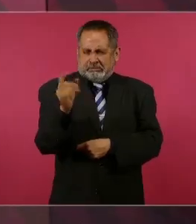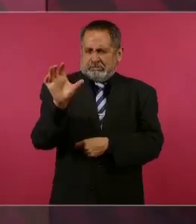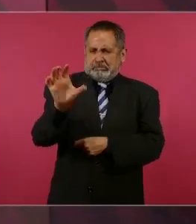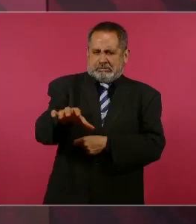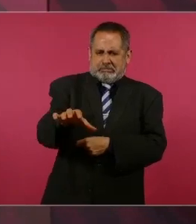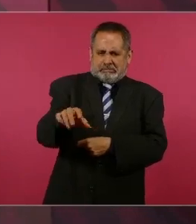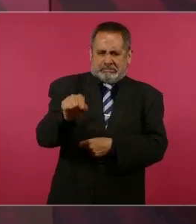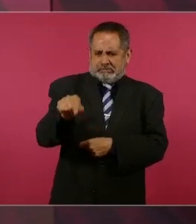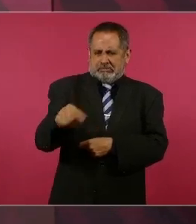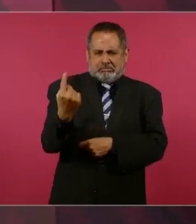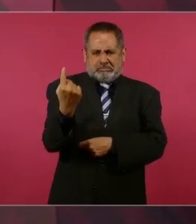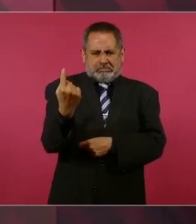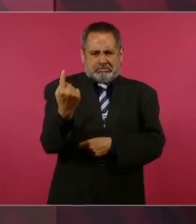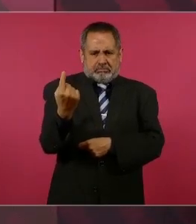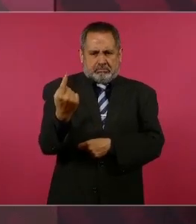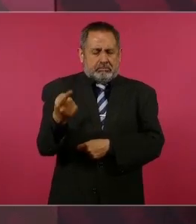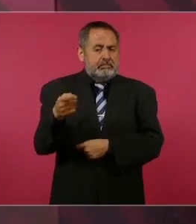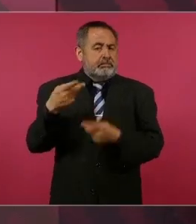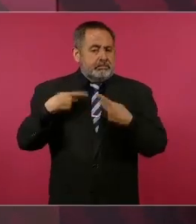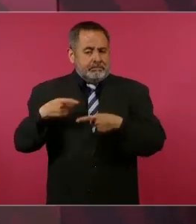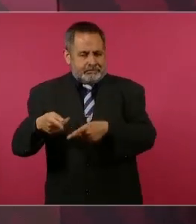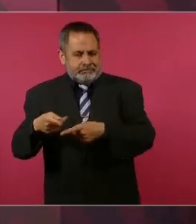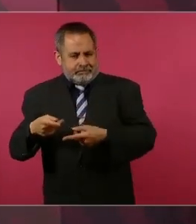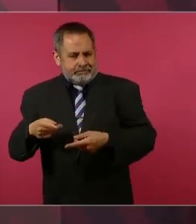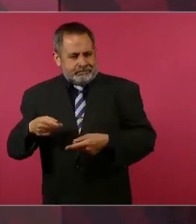por muy bueno que fuese el tendero,